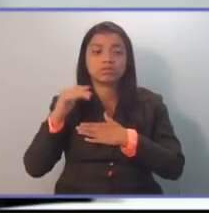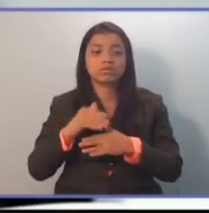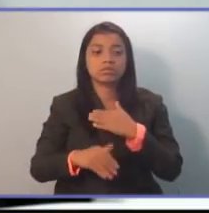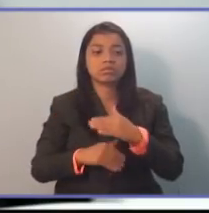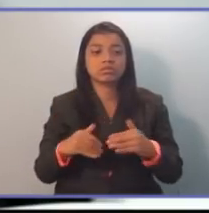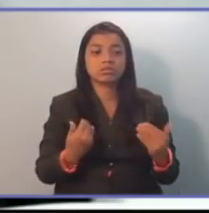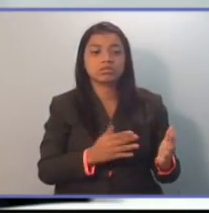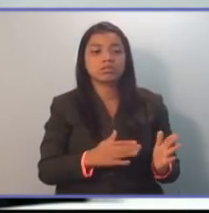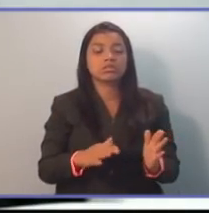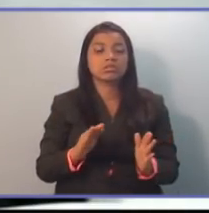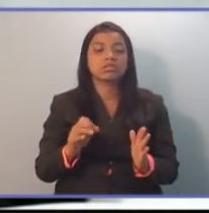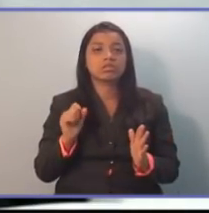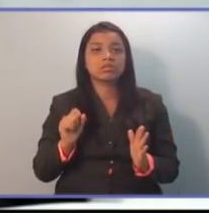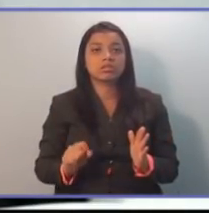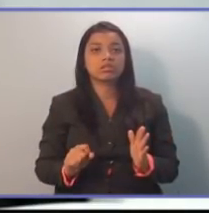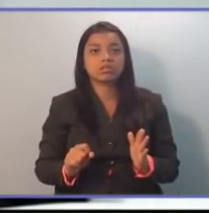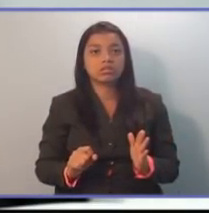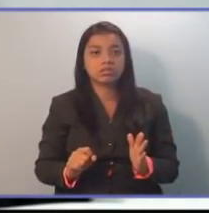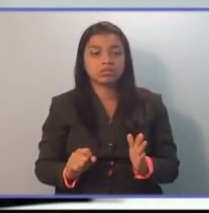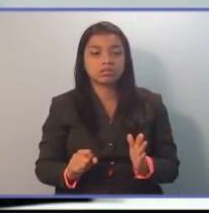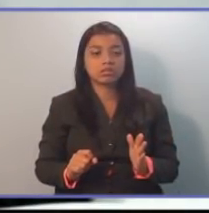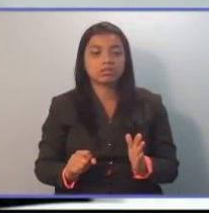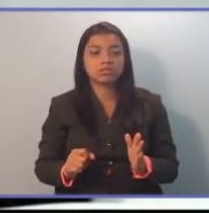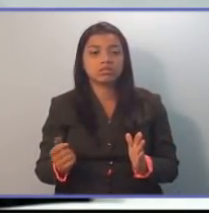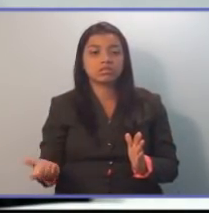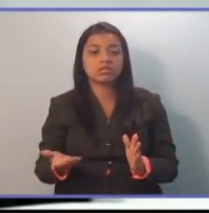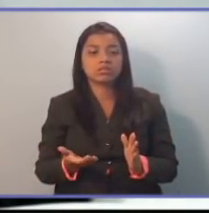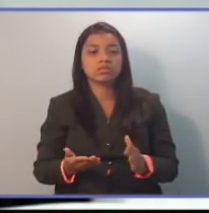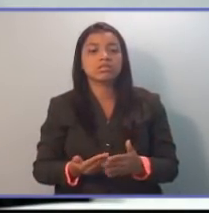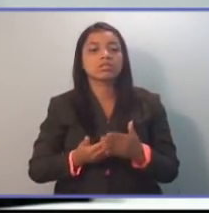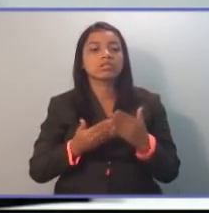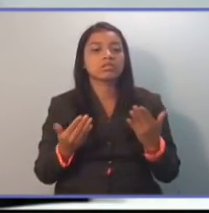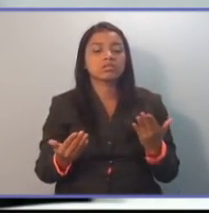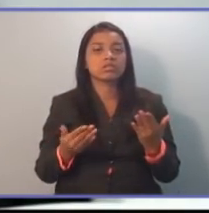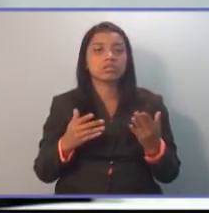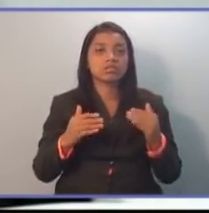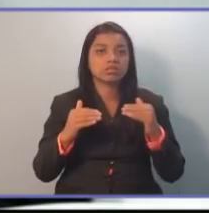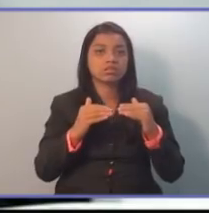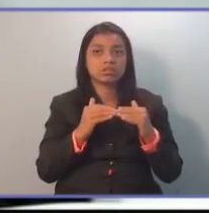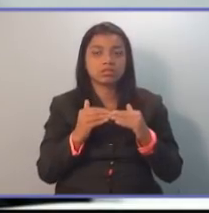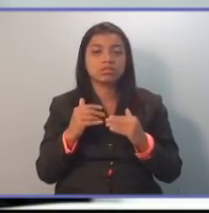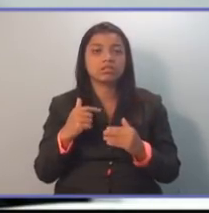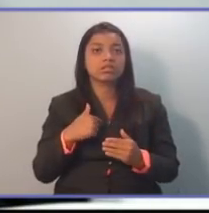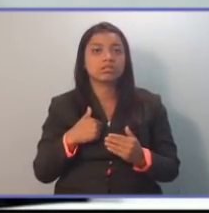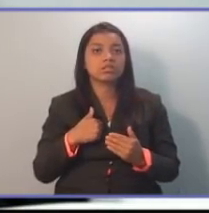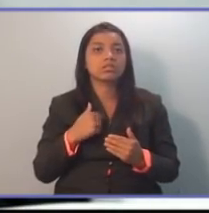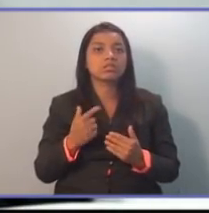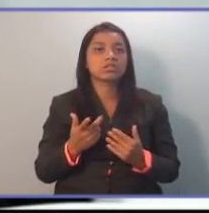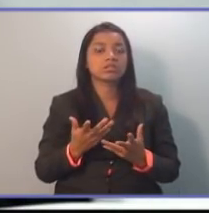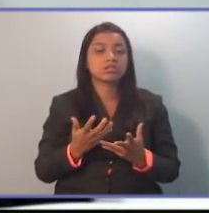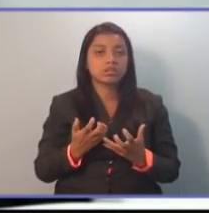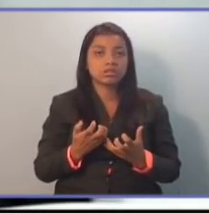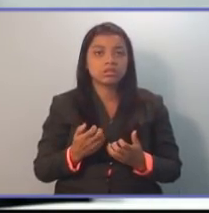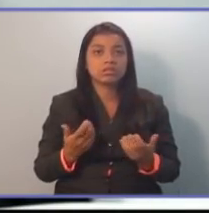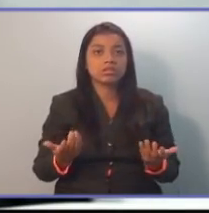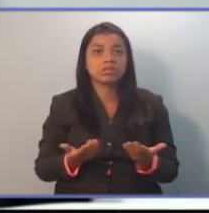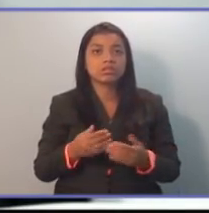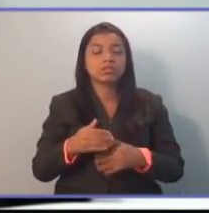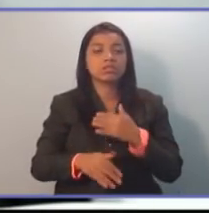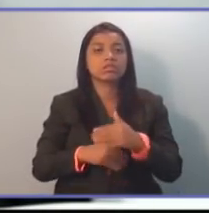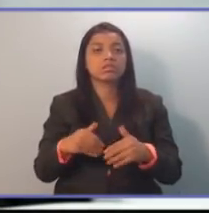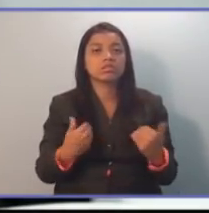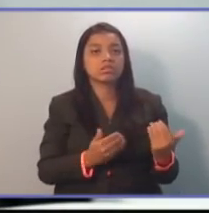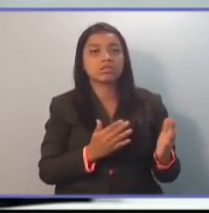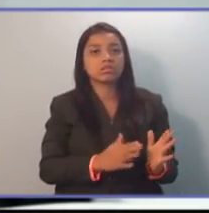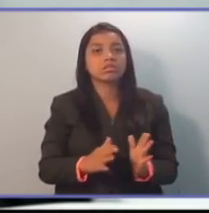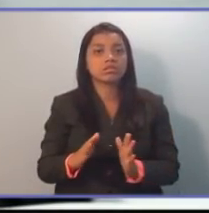buen desempeño del cargo, tengo que demostrar igual. Soy partidaria del hagamos en lugar del